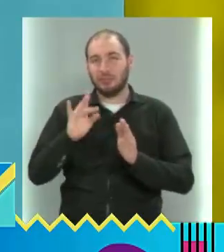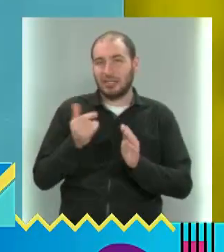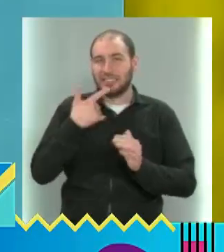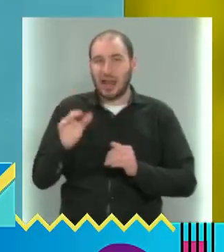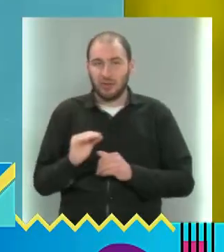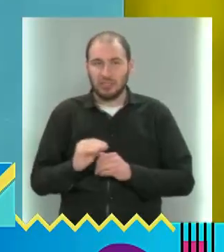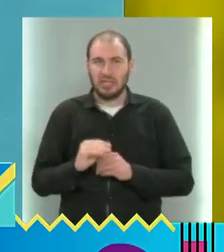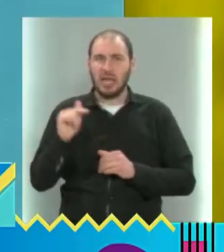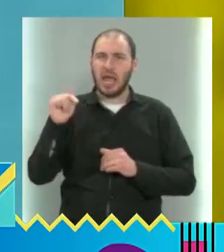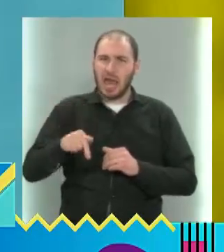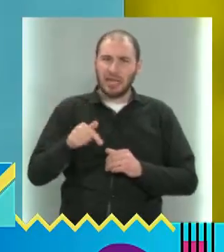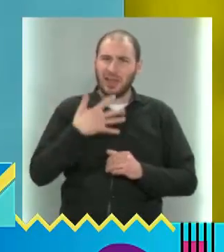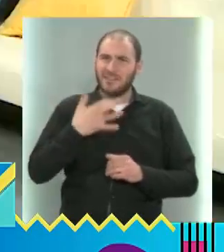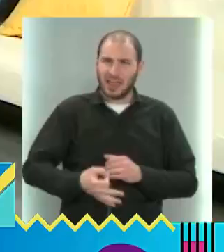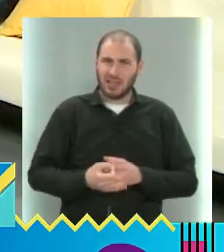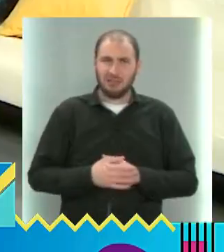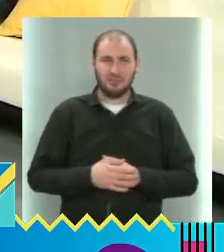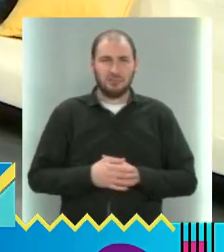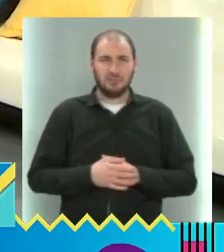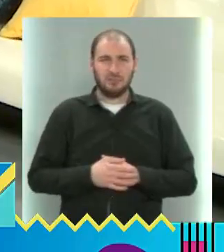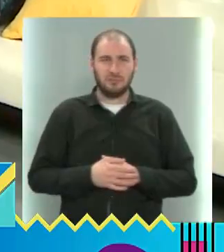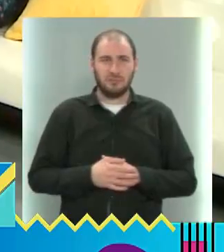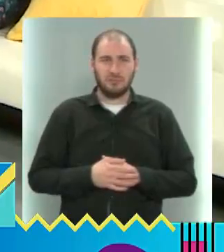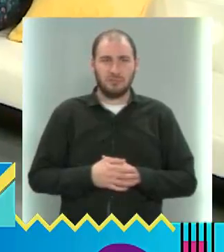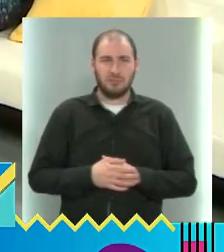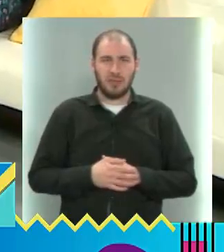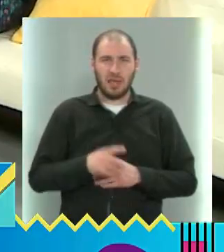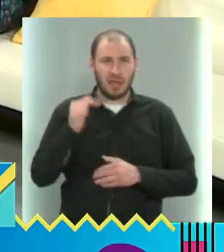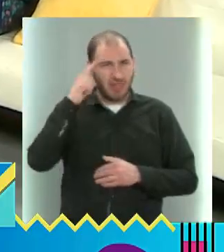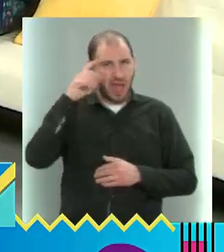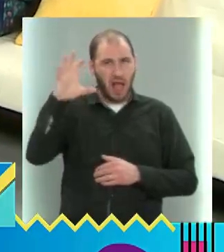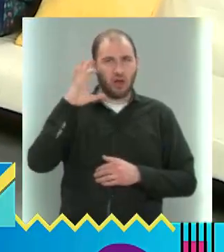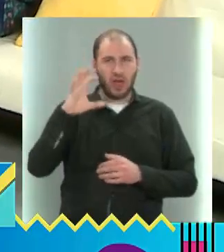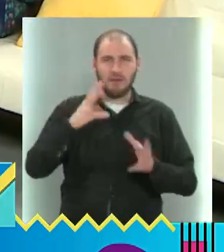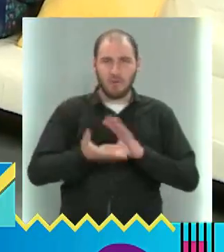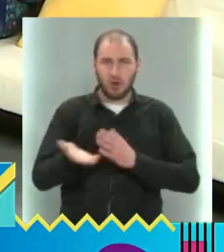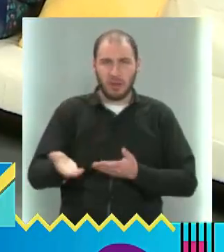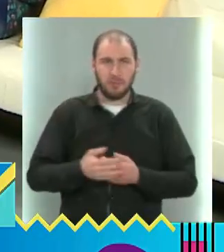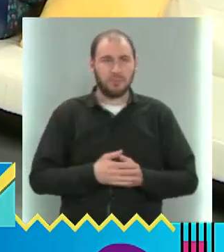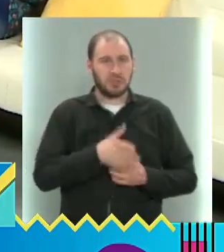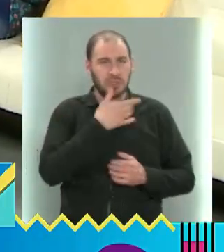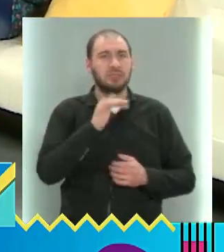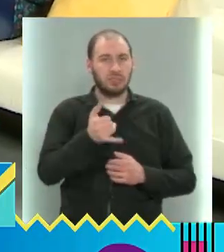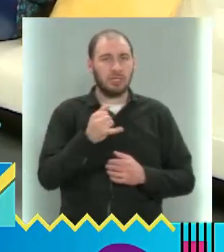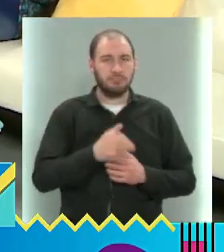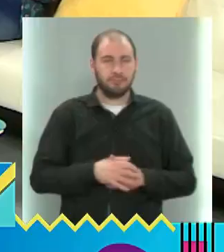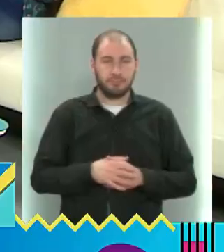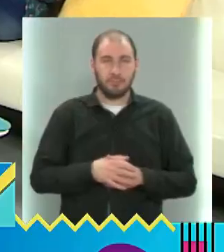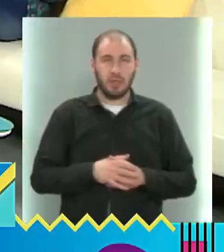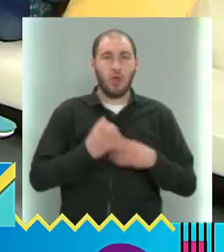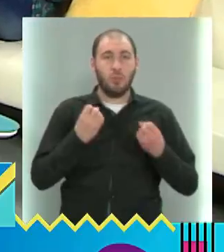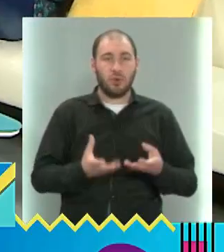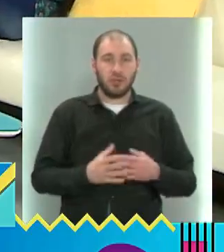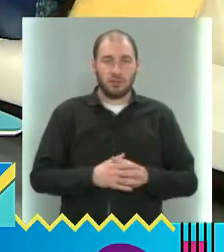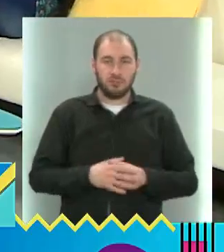pregunta es, ¿eso es así, Yamile? ¿Se va a tener en cuenta de esta manera? Creo ciertamente que sí, porque